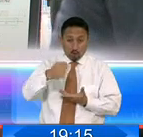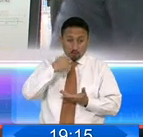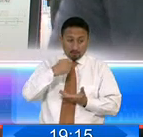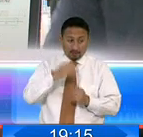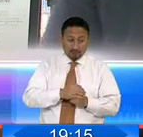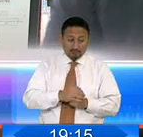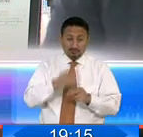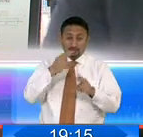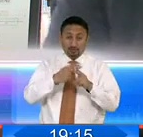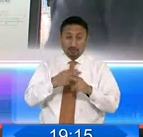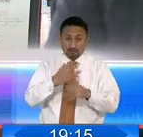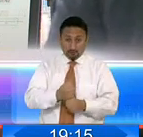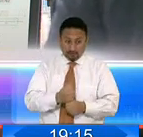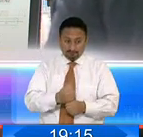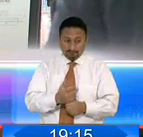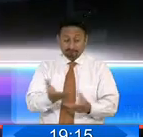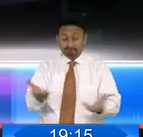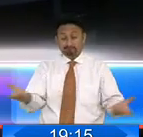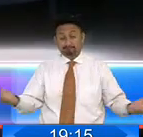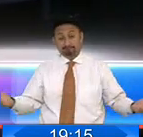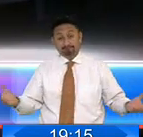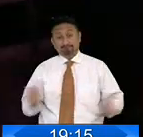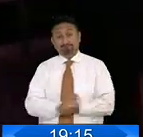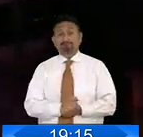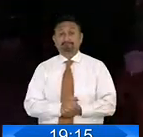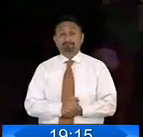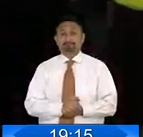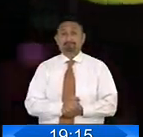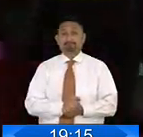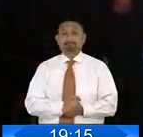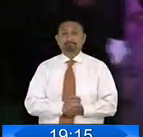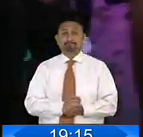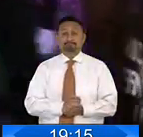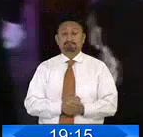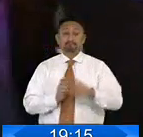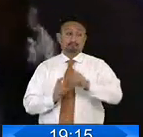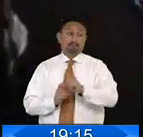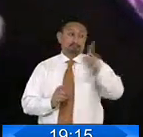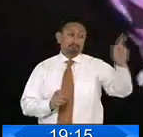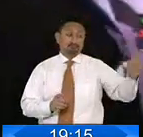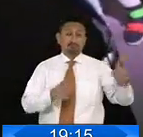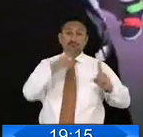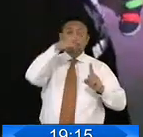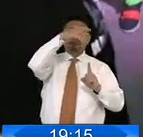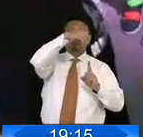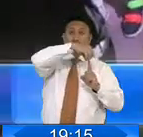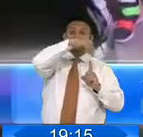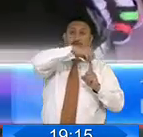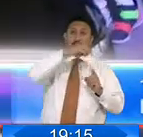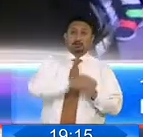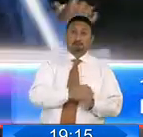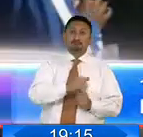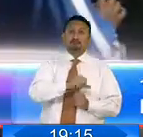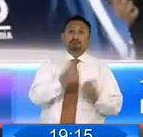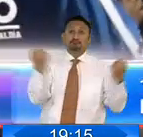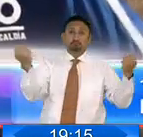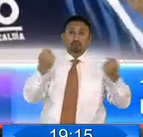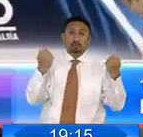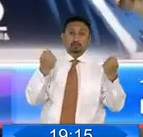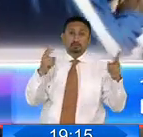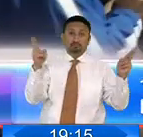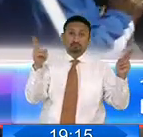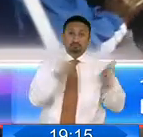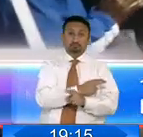medidas de bioseguridad obviamente son factores de riesgo mientras tanto al otro lado de la ciudad en san antonio de pichincha otra fiesta fue